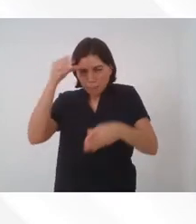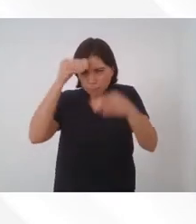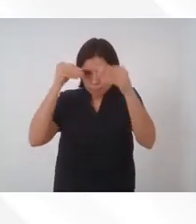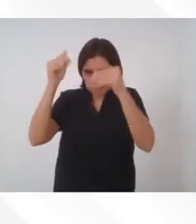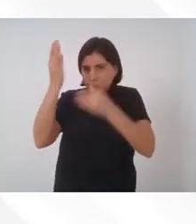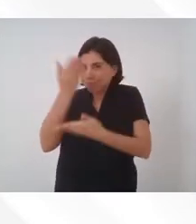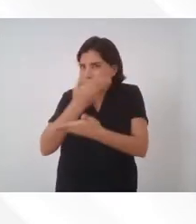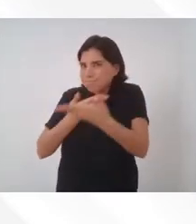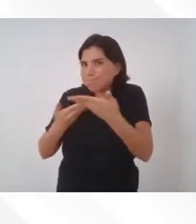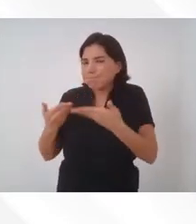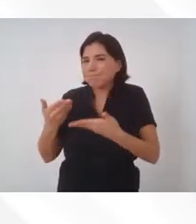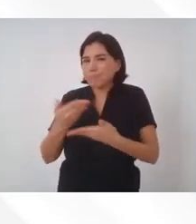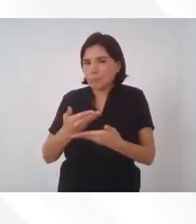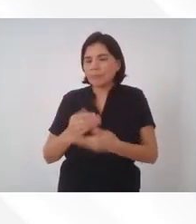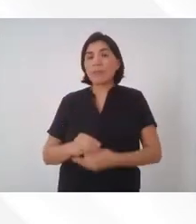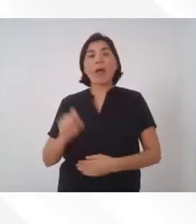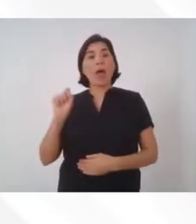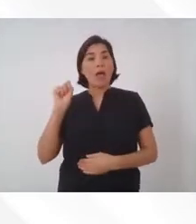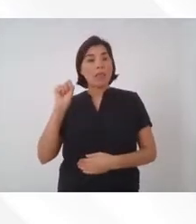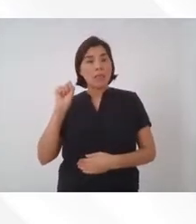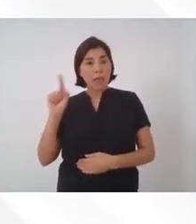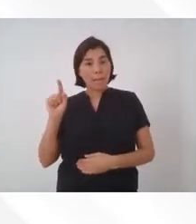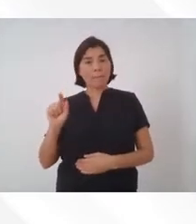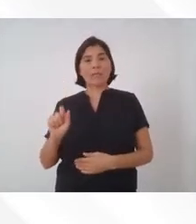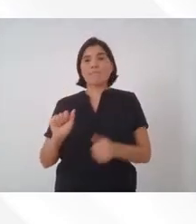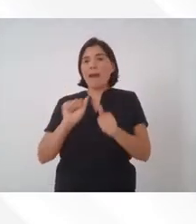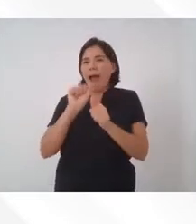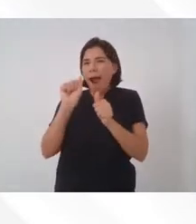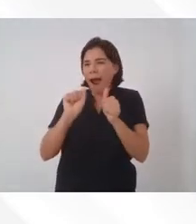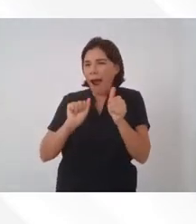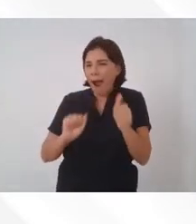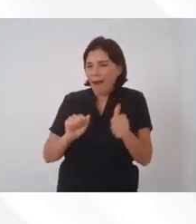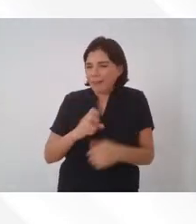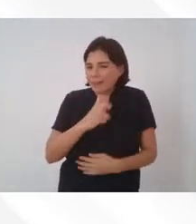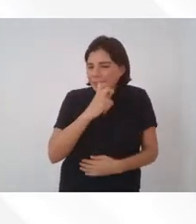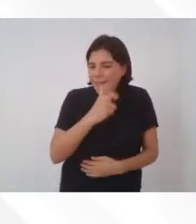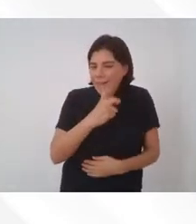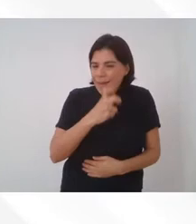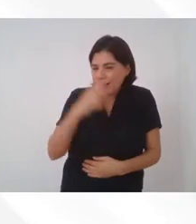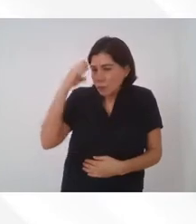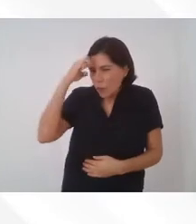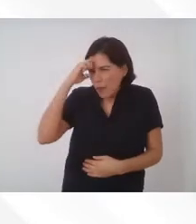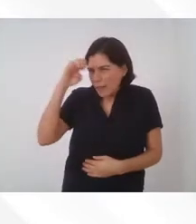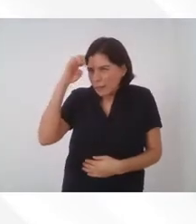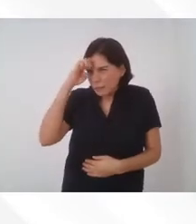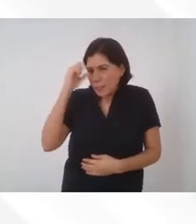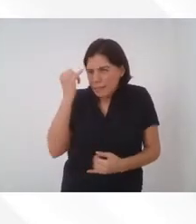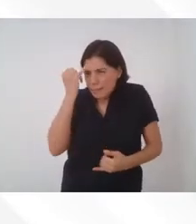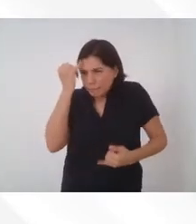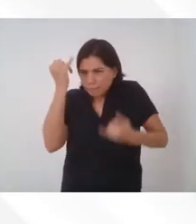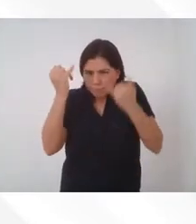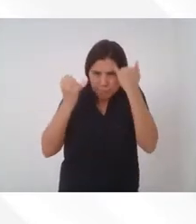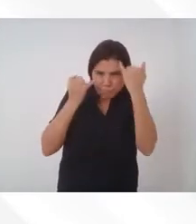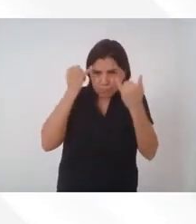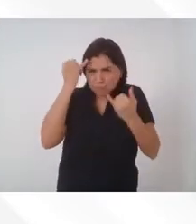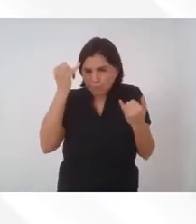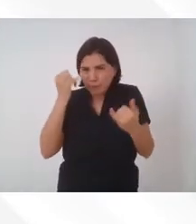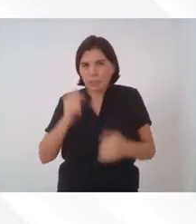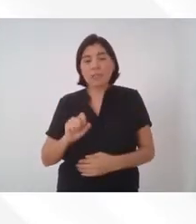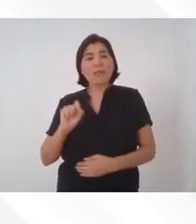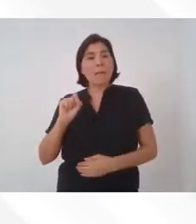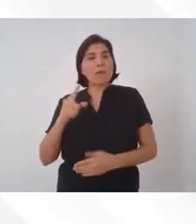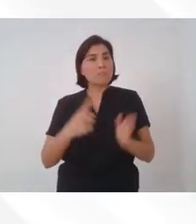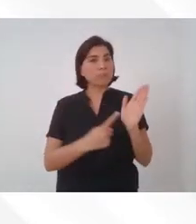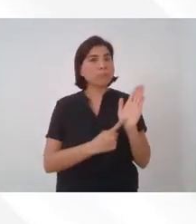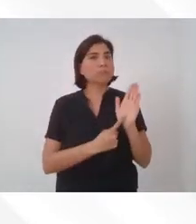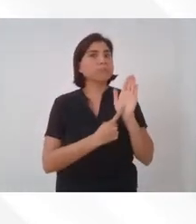arte, ¿sí?, como una experiencia creativa. Y modelar conscientemente, ¿sí? Como todo lo que